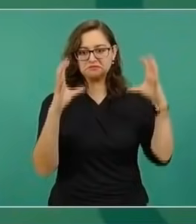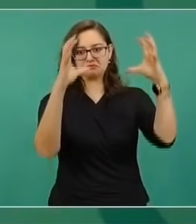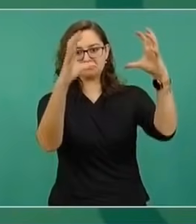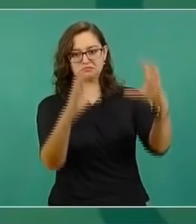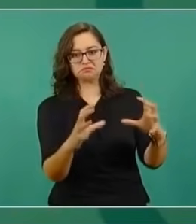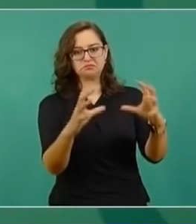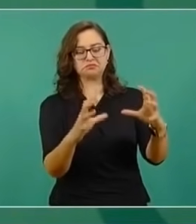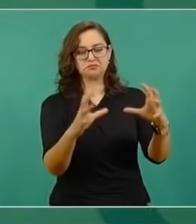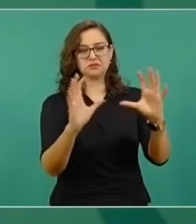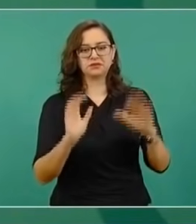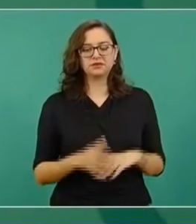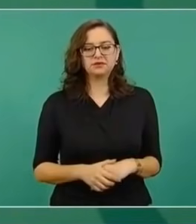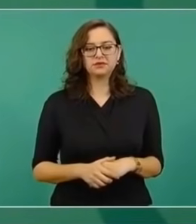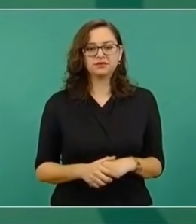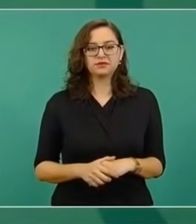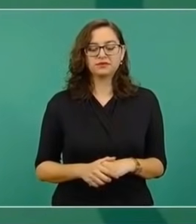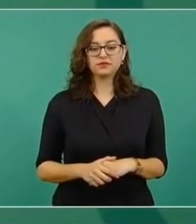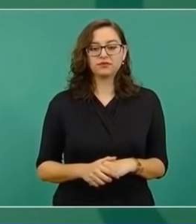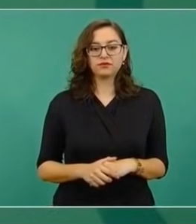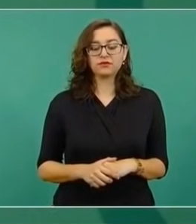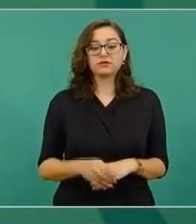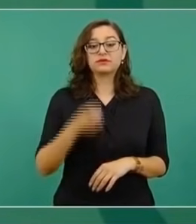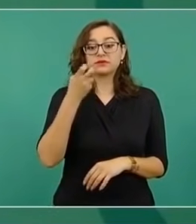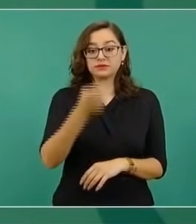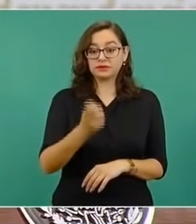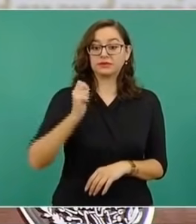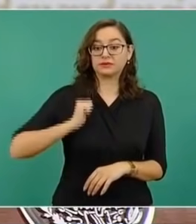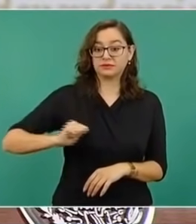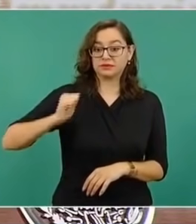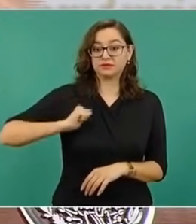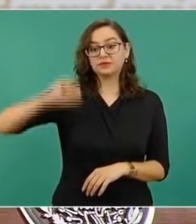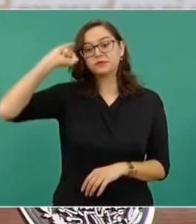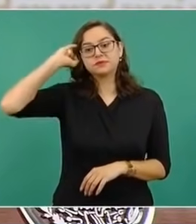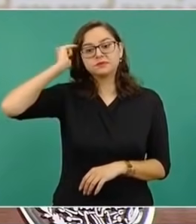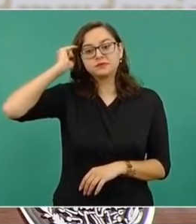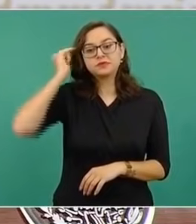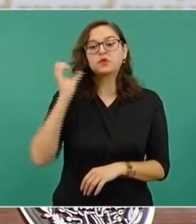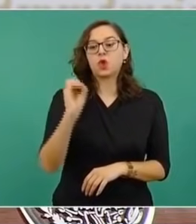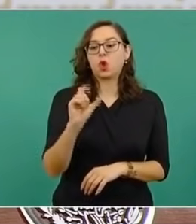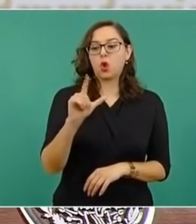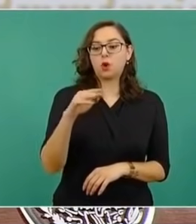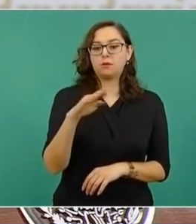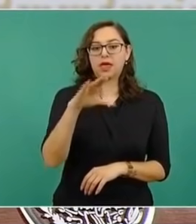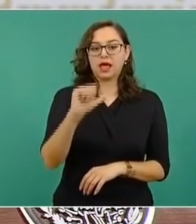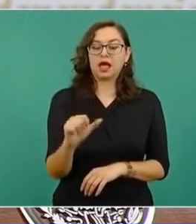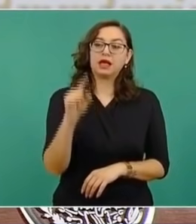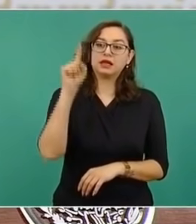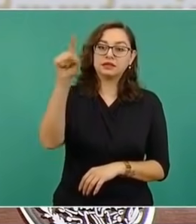pensó colocar la cabeza olmeca en la entrada de Santa Fe.